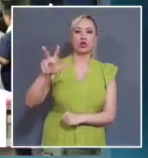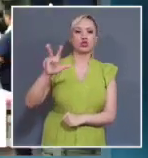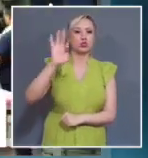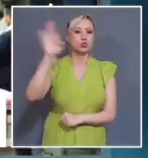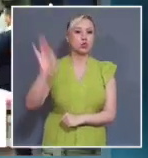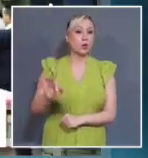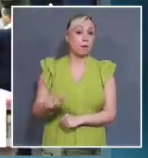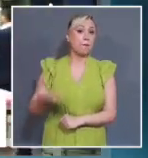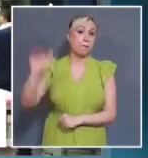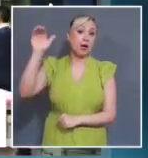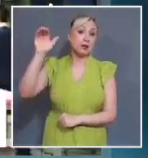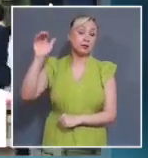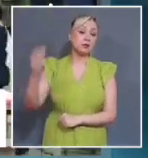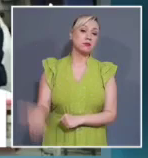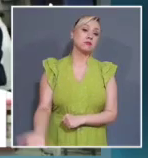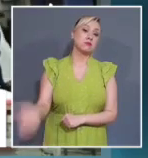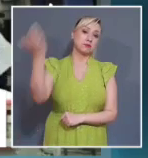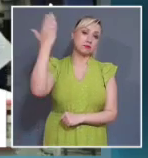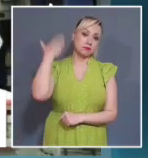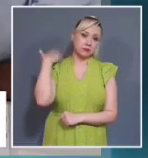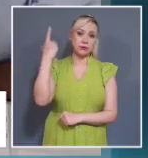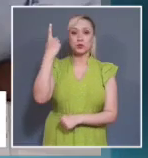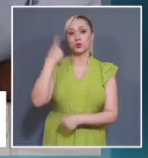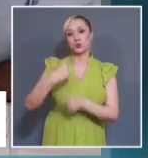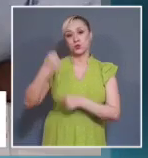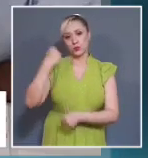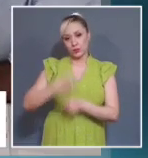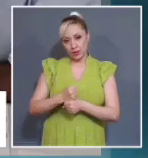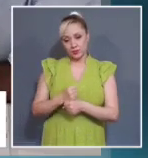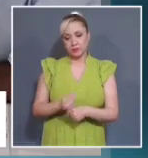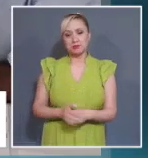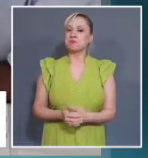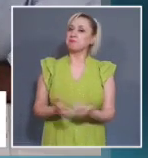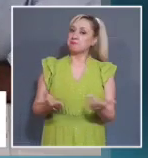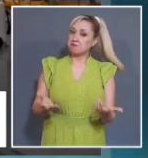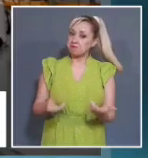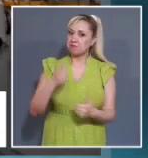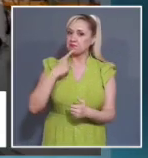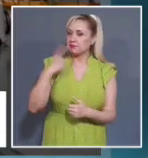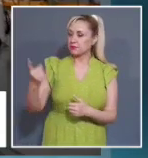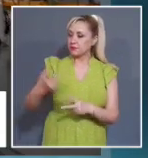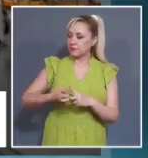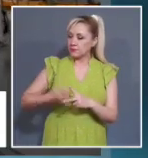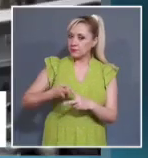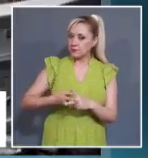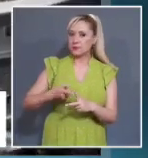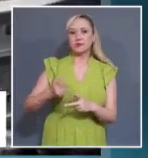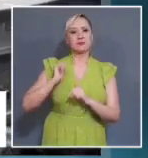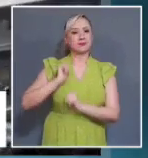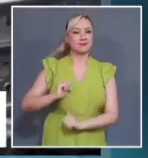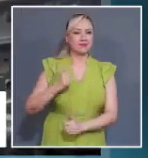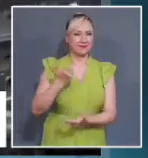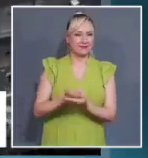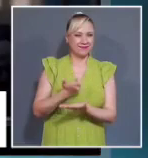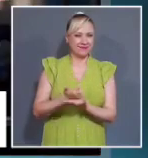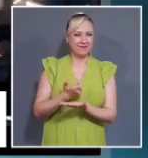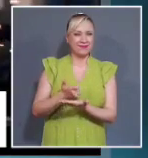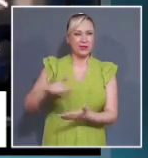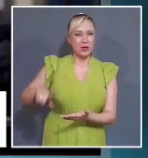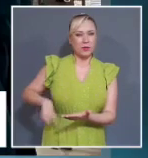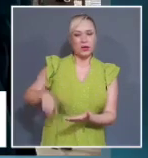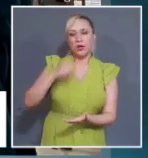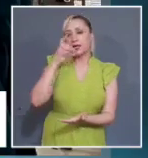la registrada en el mismo periodo del año pasado. Según cifras de la Secretaría de Economía, 67% de la IED